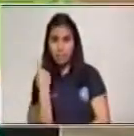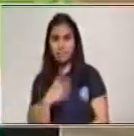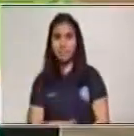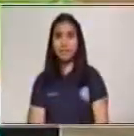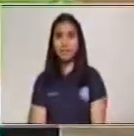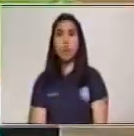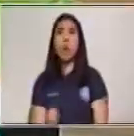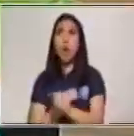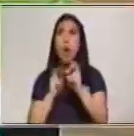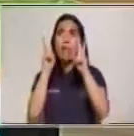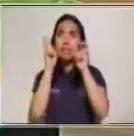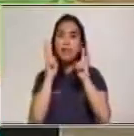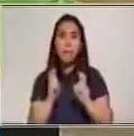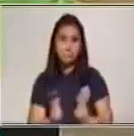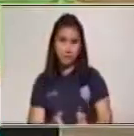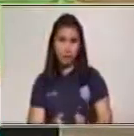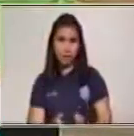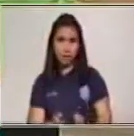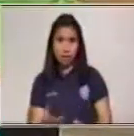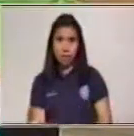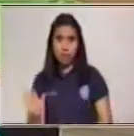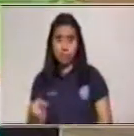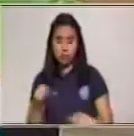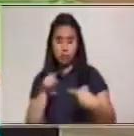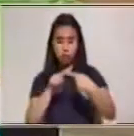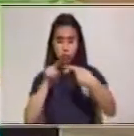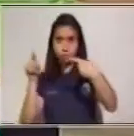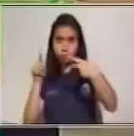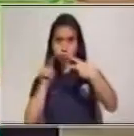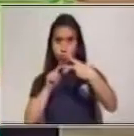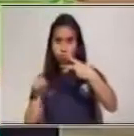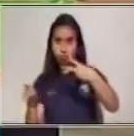Luego vamos a colocar la idea secundaria